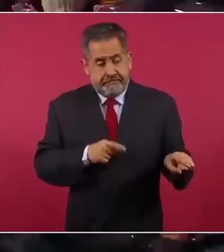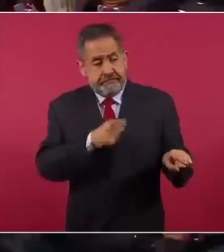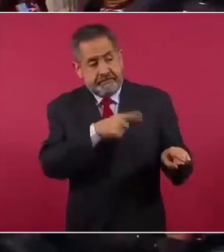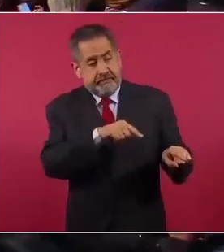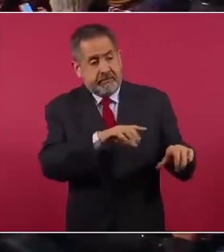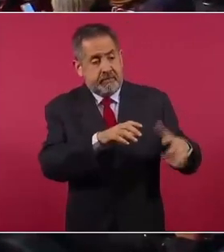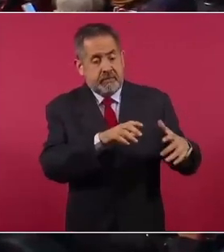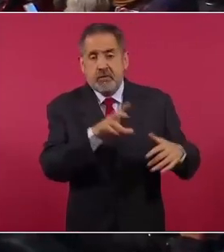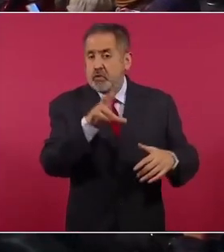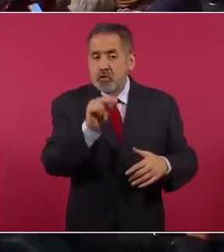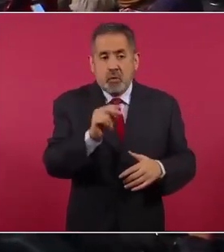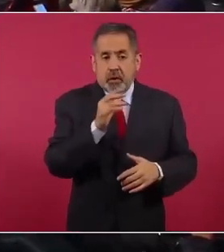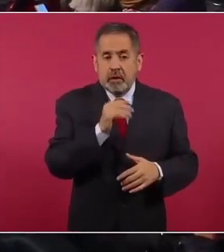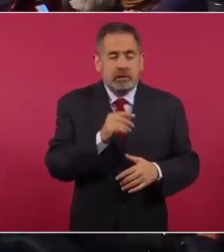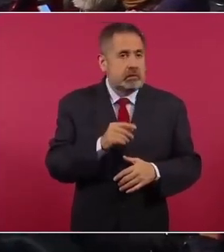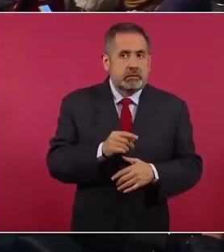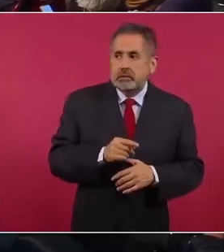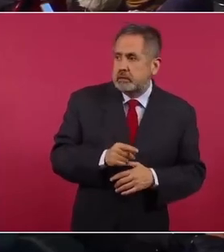moche,